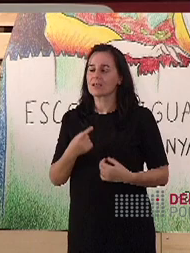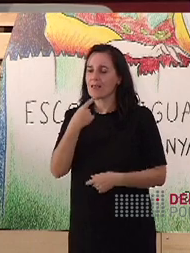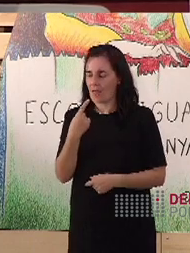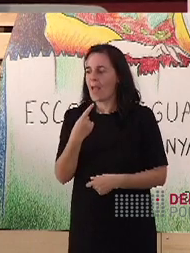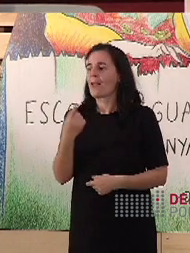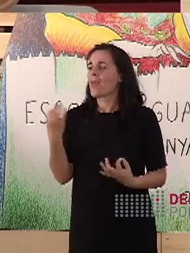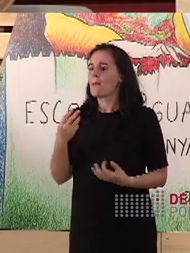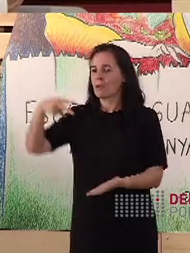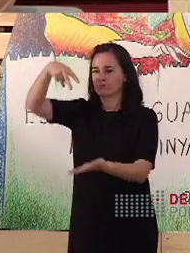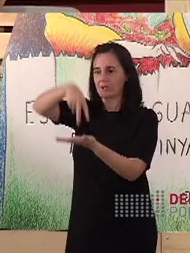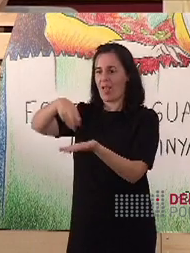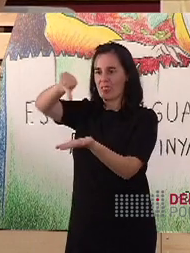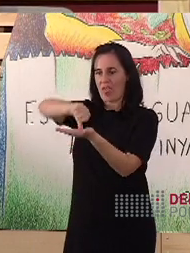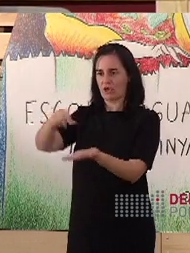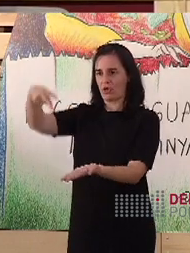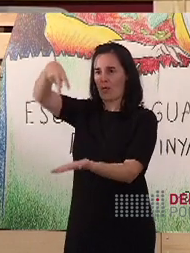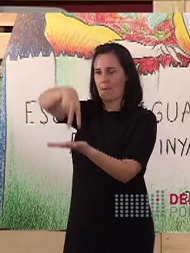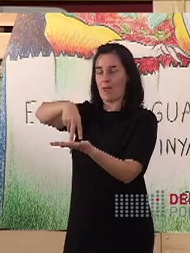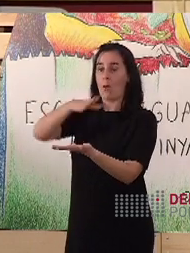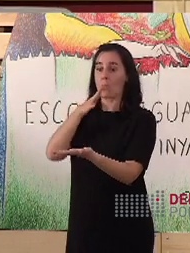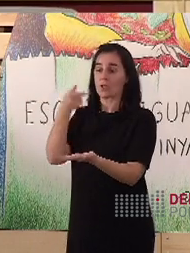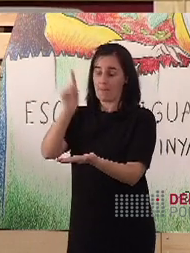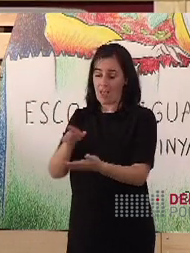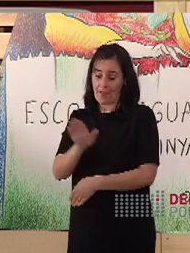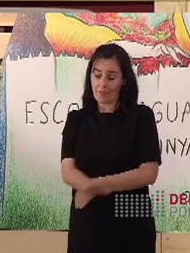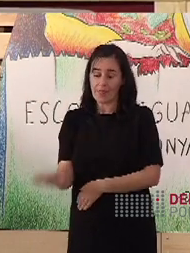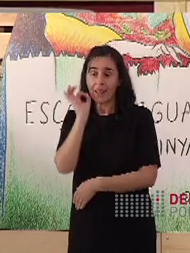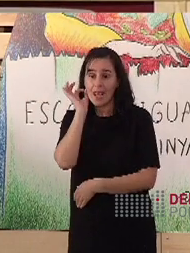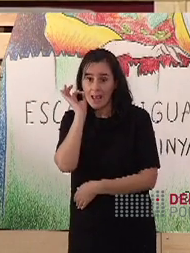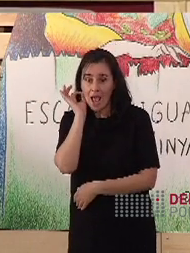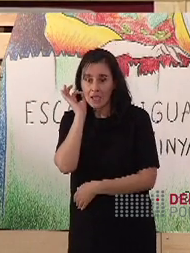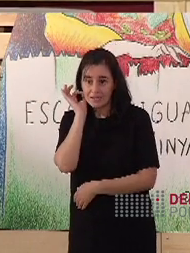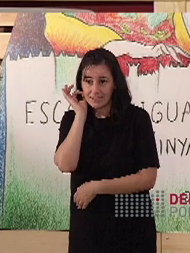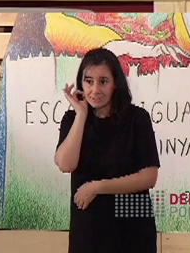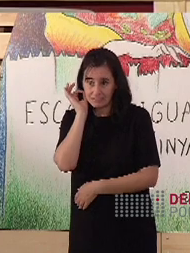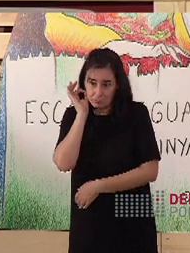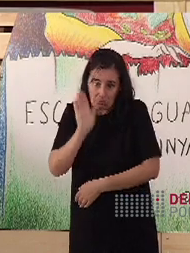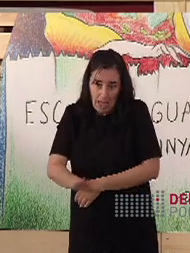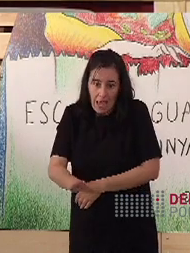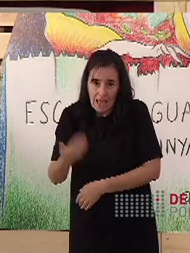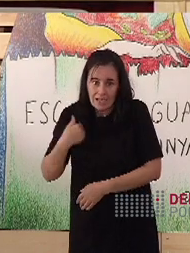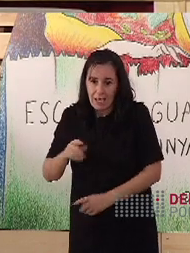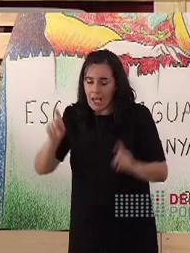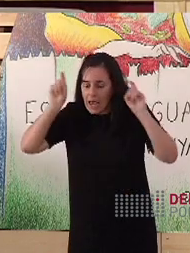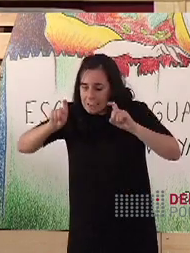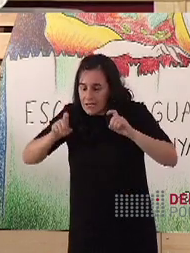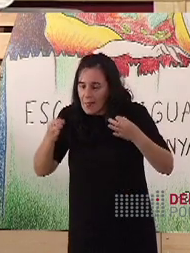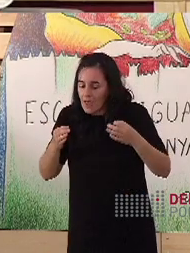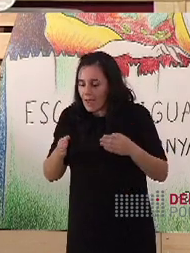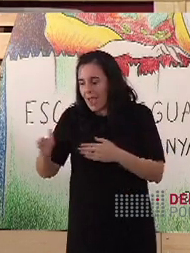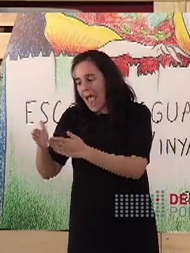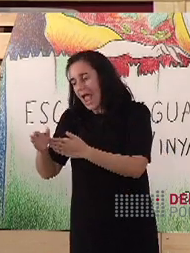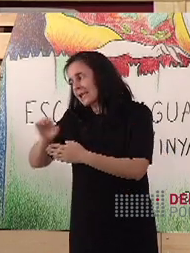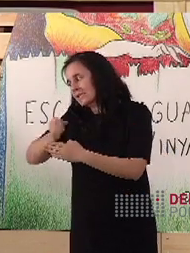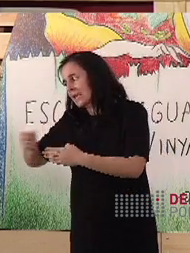centro, porque tamén as nenas, dende ben pequenas, Marusa, nos ensinan a ponernos nas esquinas e